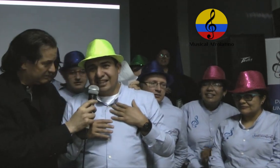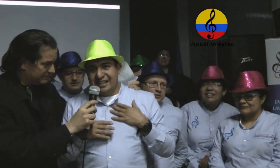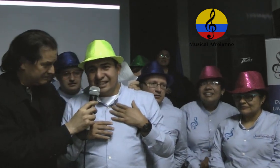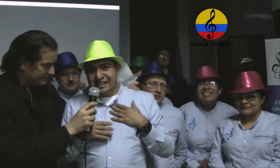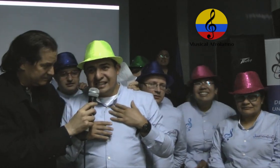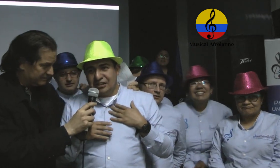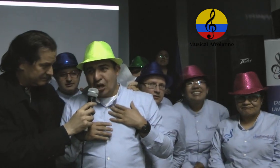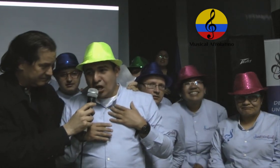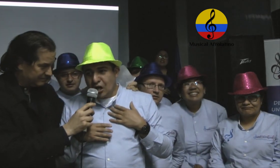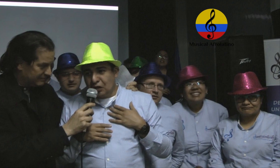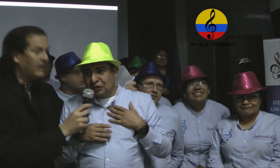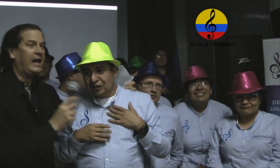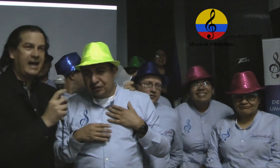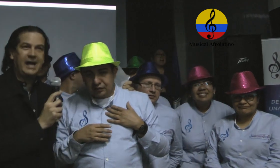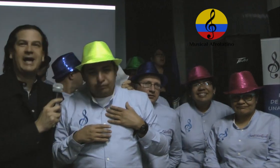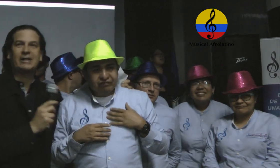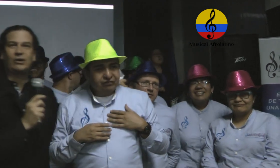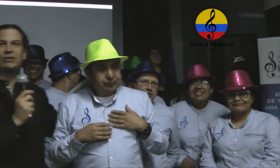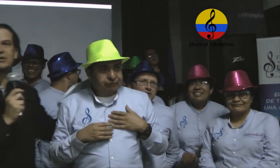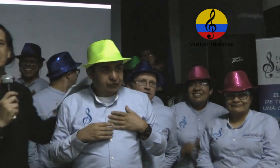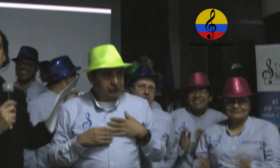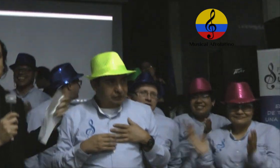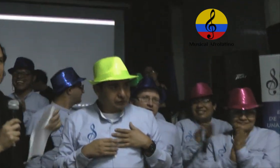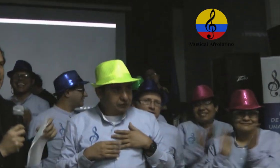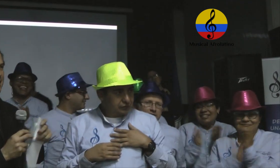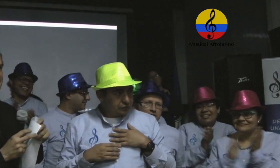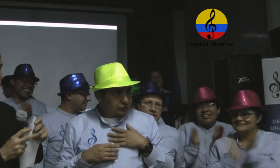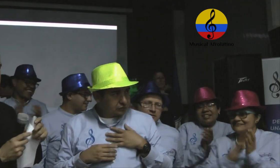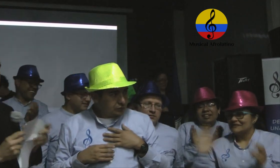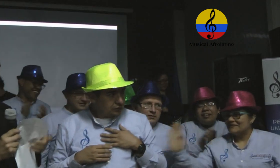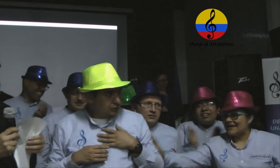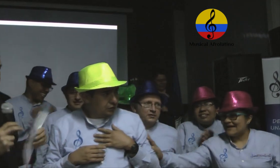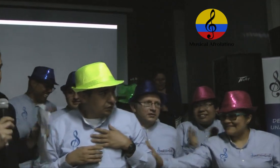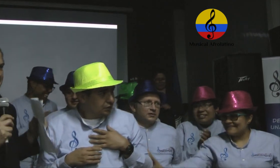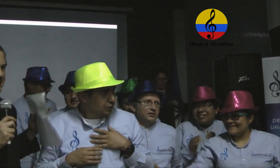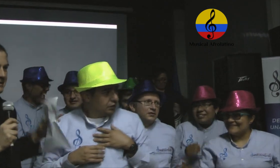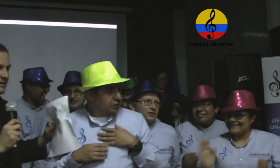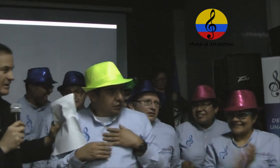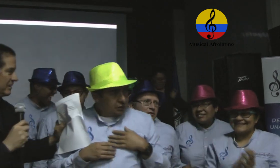¿A quién? A todos. Ah, a todos.